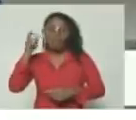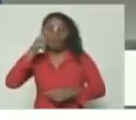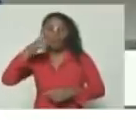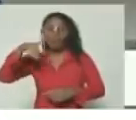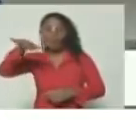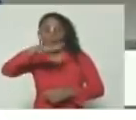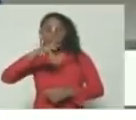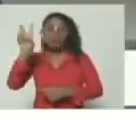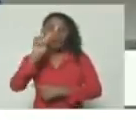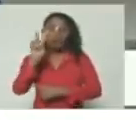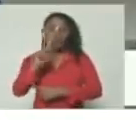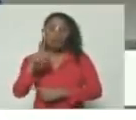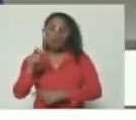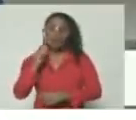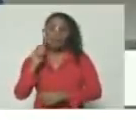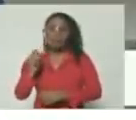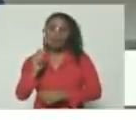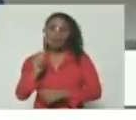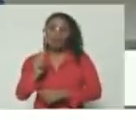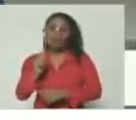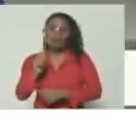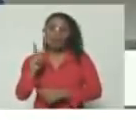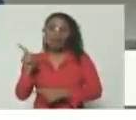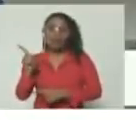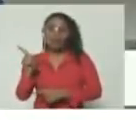Venezuela, quien ha pagado todos los costos.